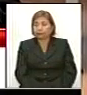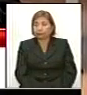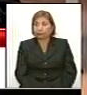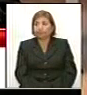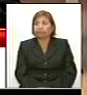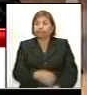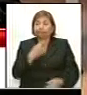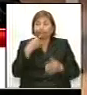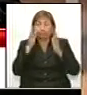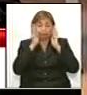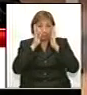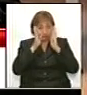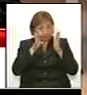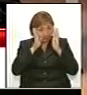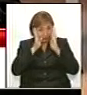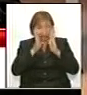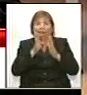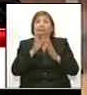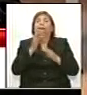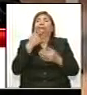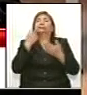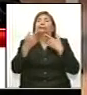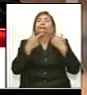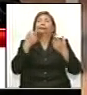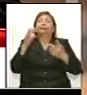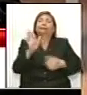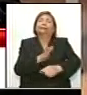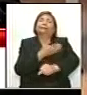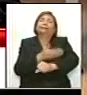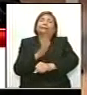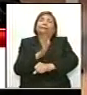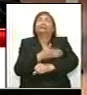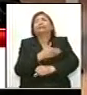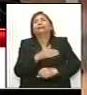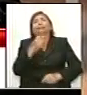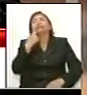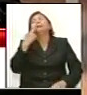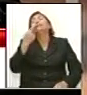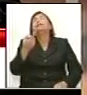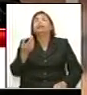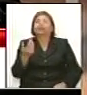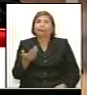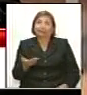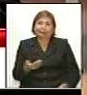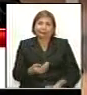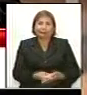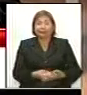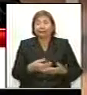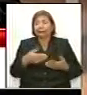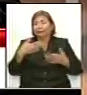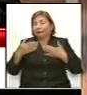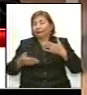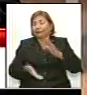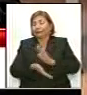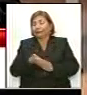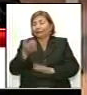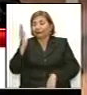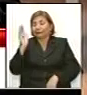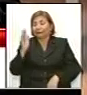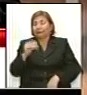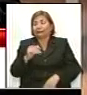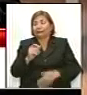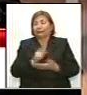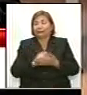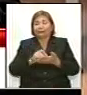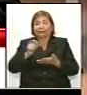y estar atento, digamos, a los signos de Figari, qué decía, y de ahí se iba a Figari, tenías que ir